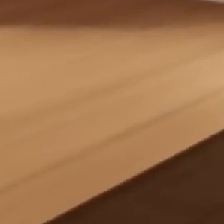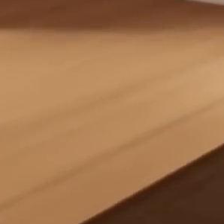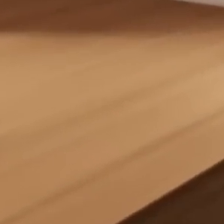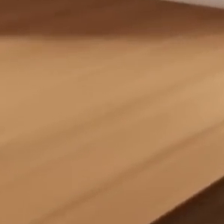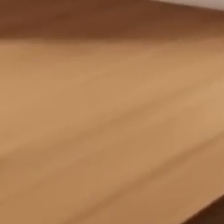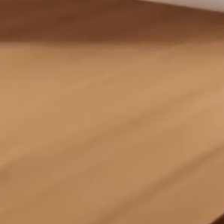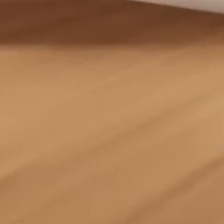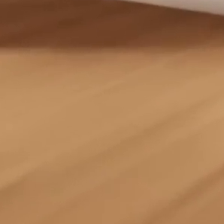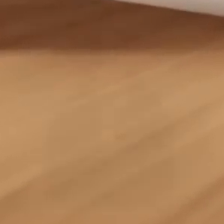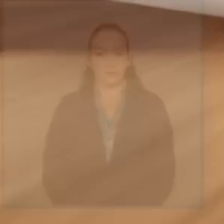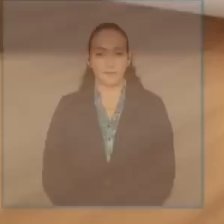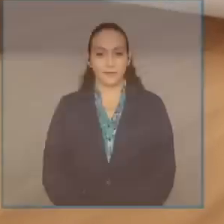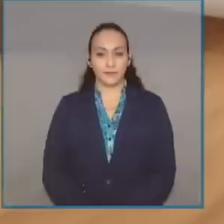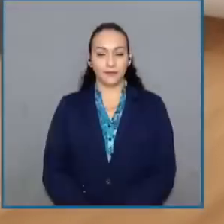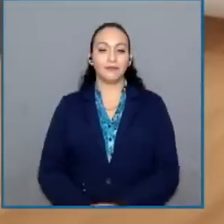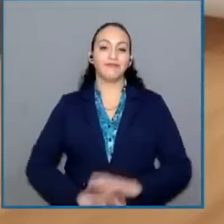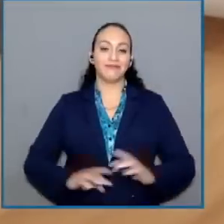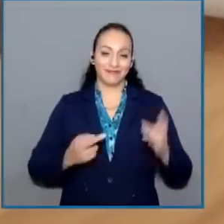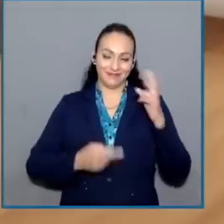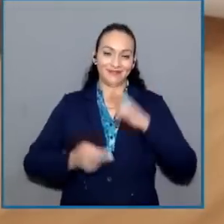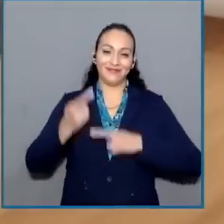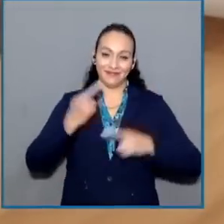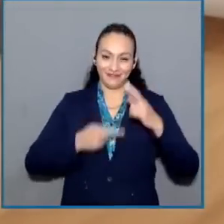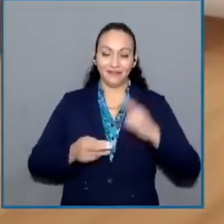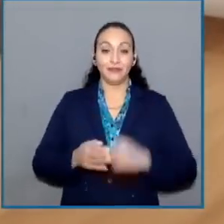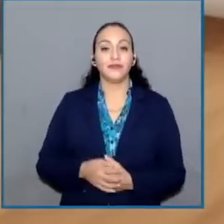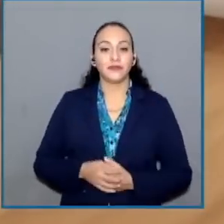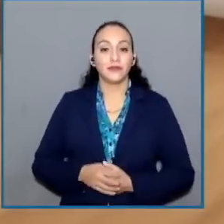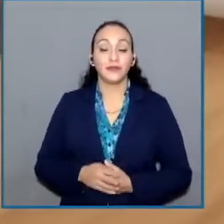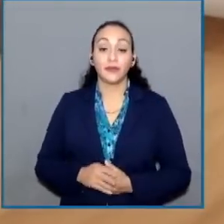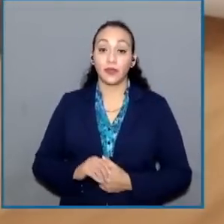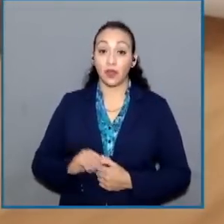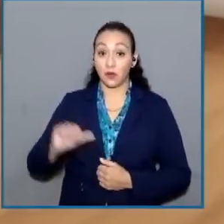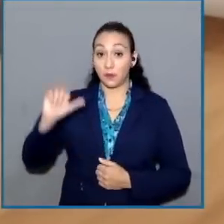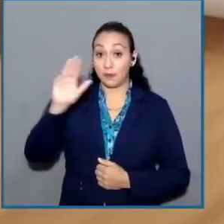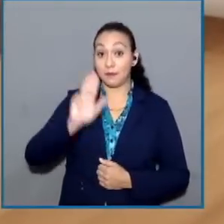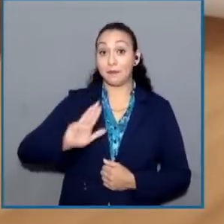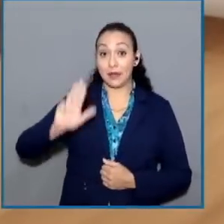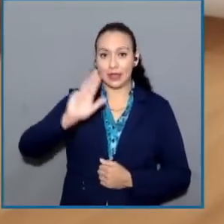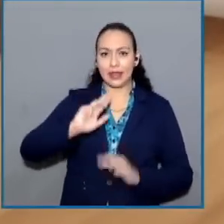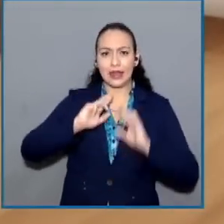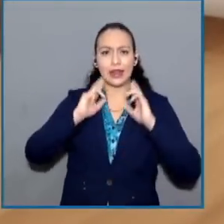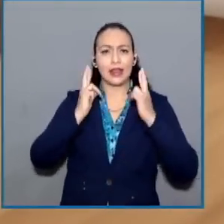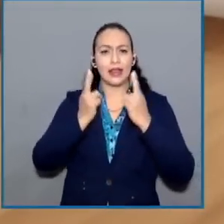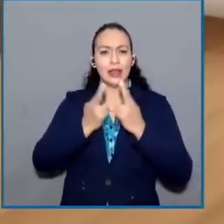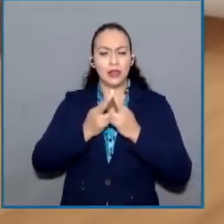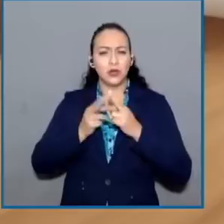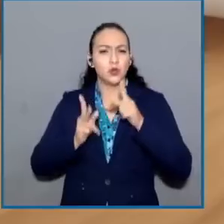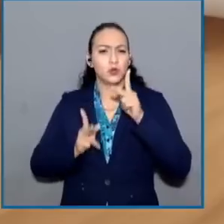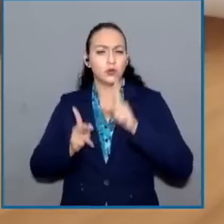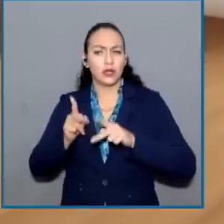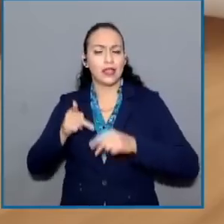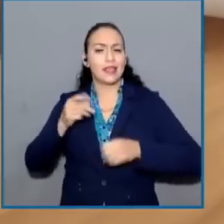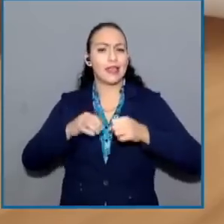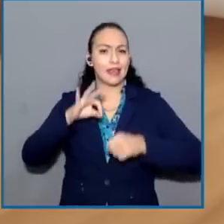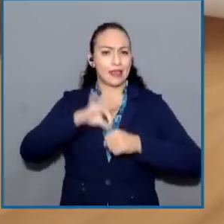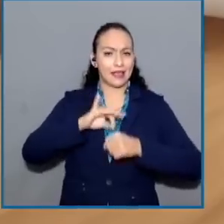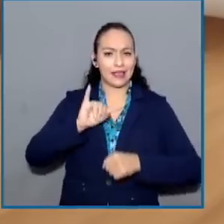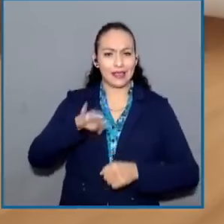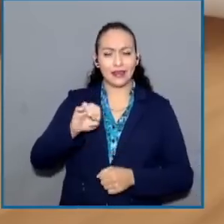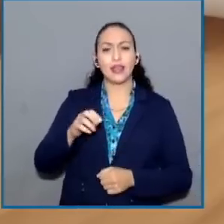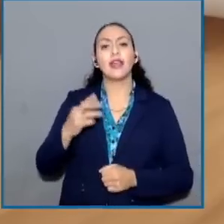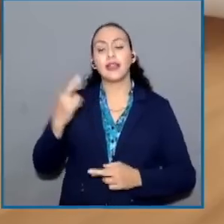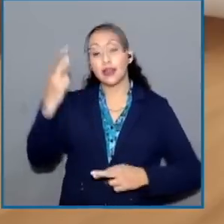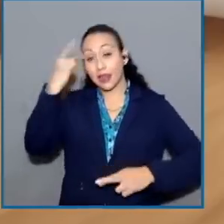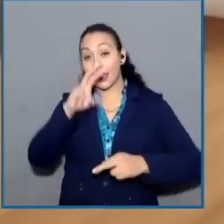Y siguiendo con la información, en su sesión de este miércoles, la Sala Superior del Tribunal Electoral resolvió 30 medios de